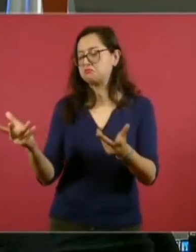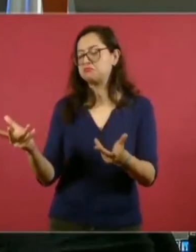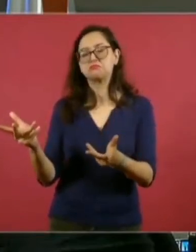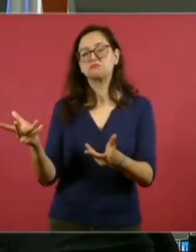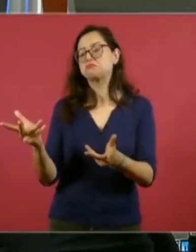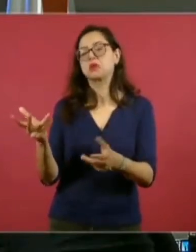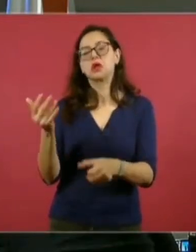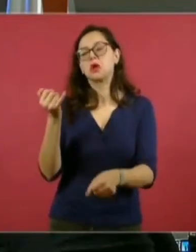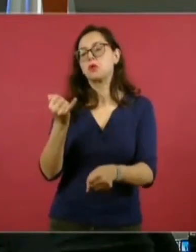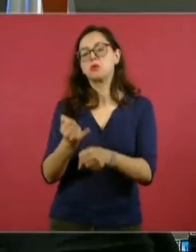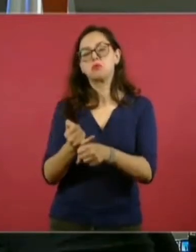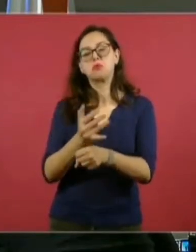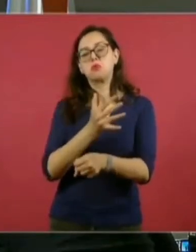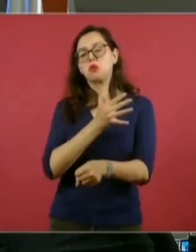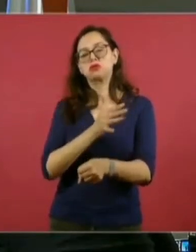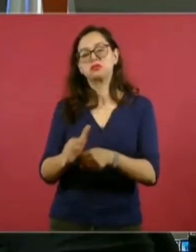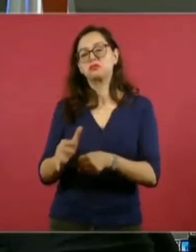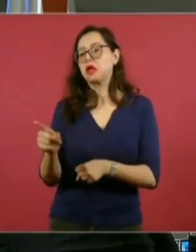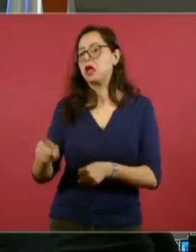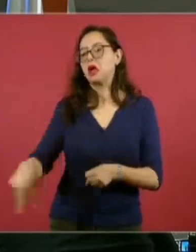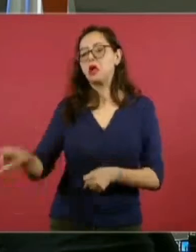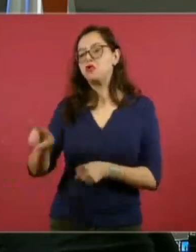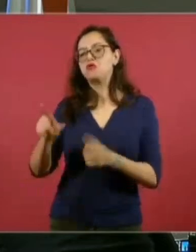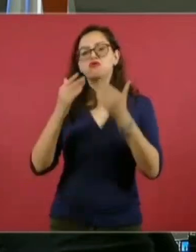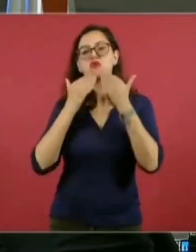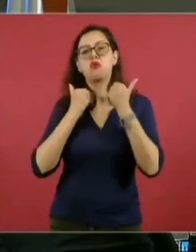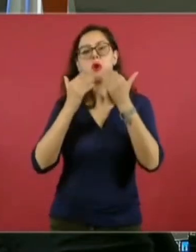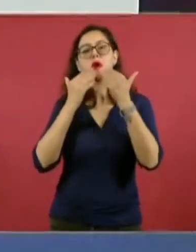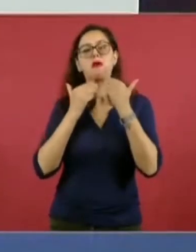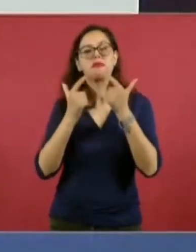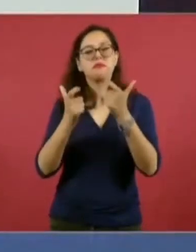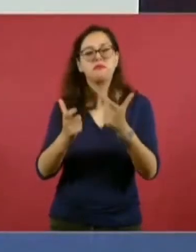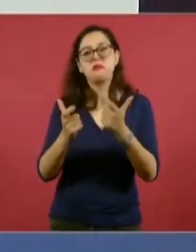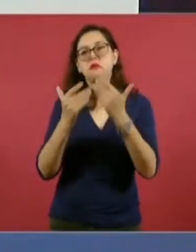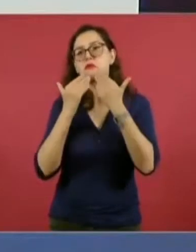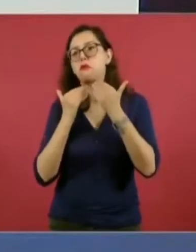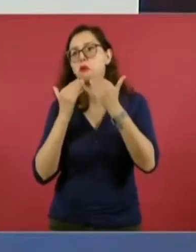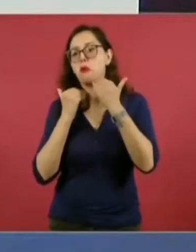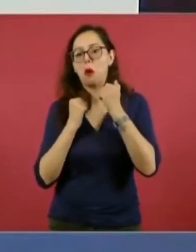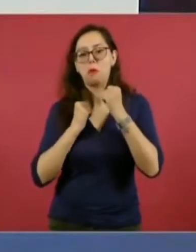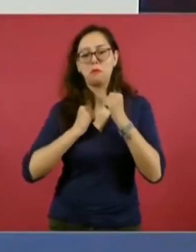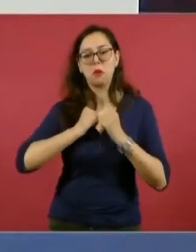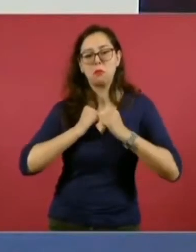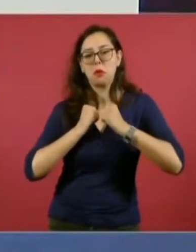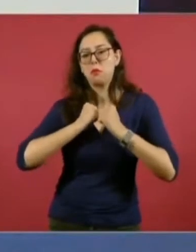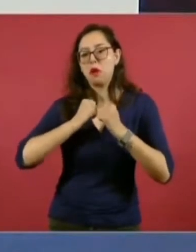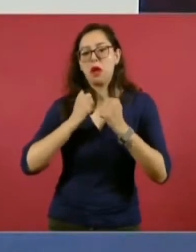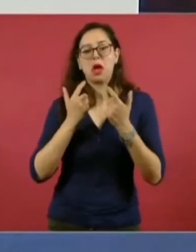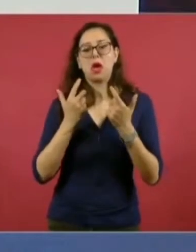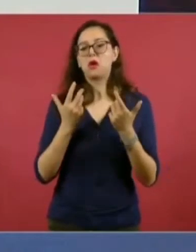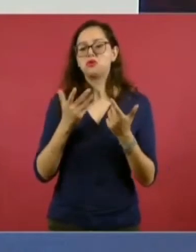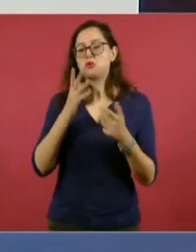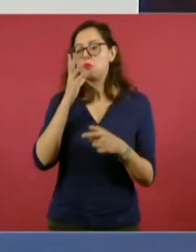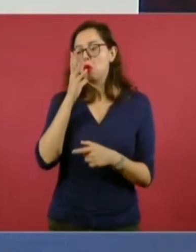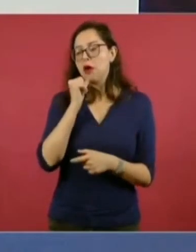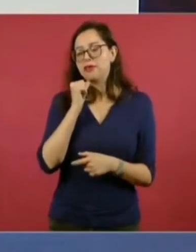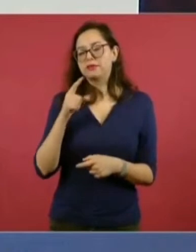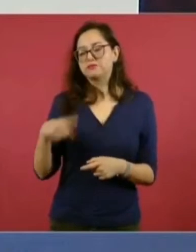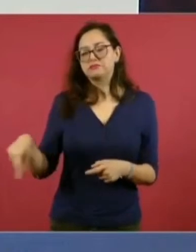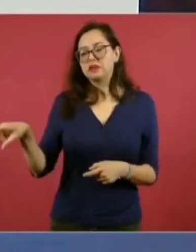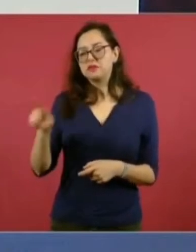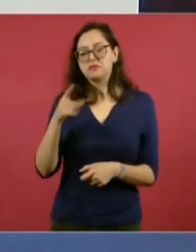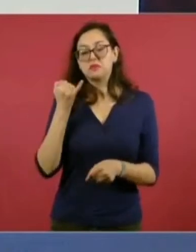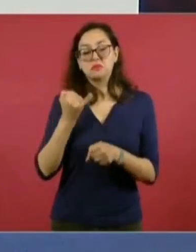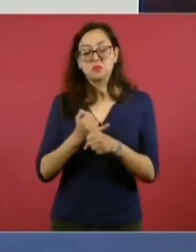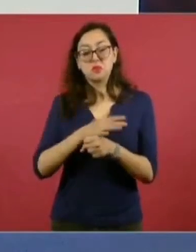intrincado encubrimiento y la desaparición de 43 estudiantes mexicanos. O